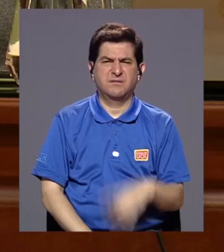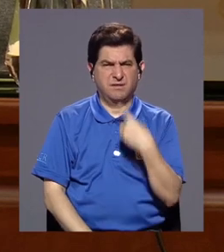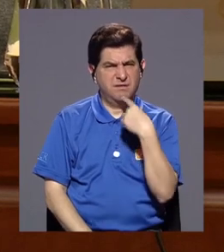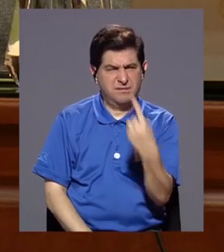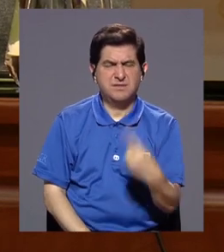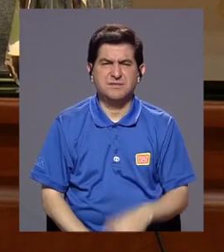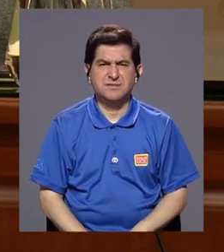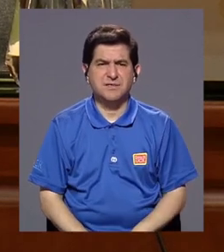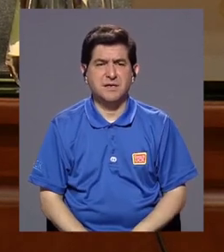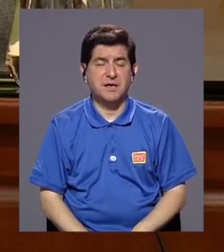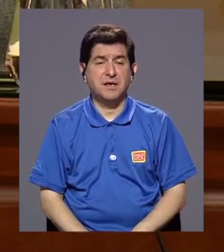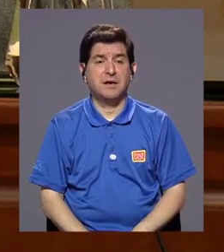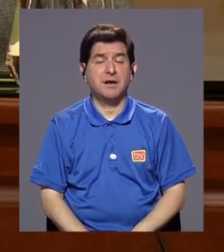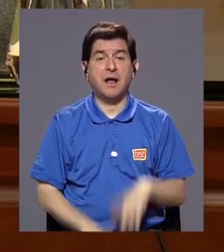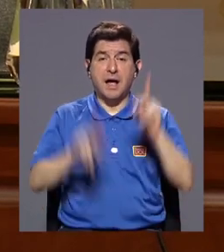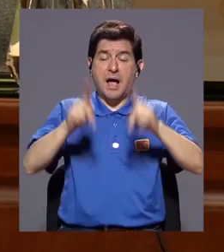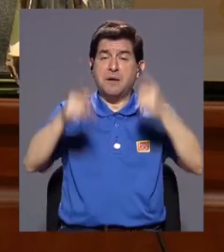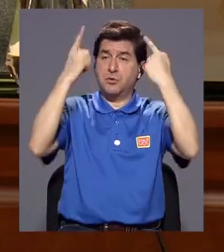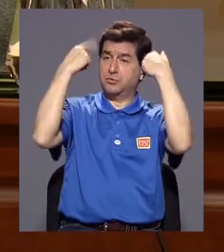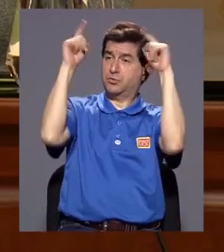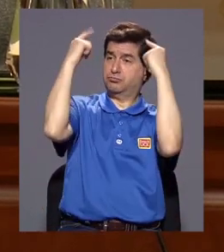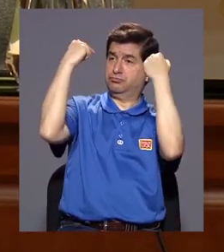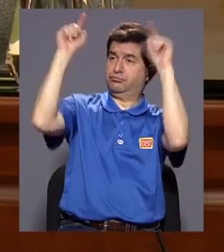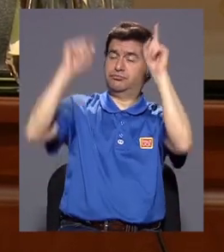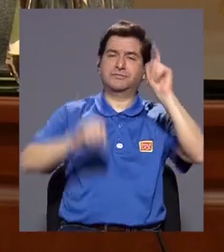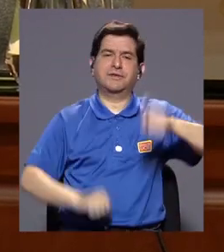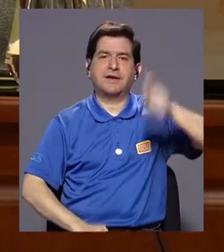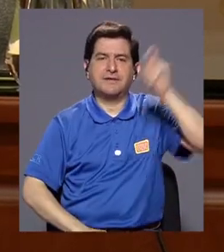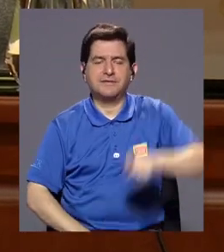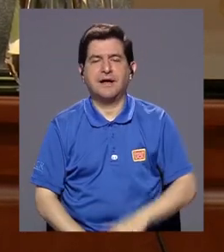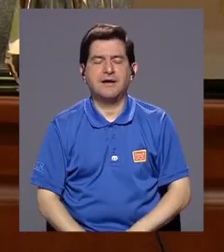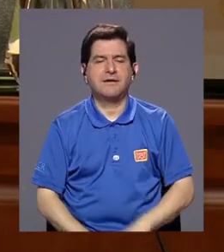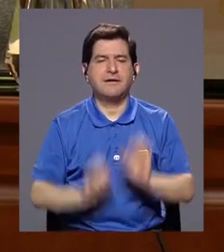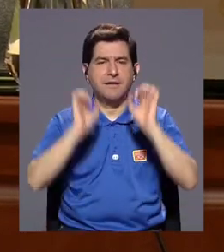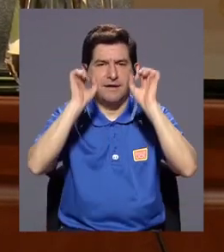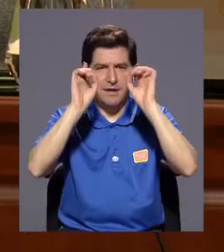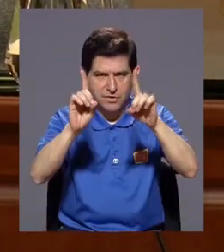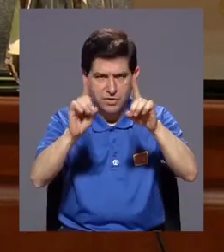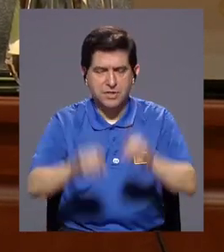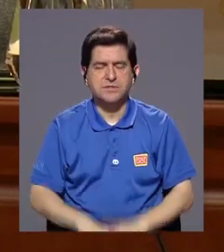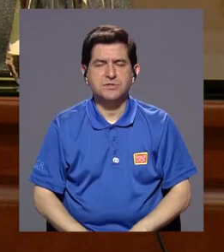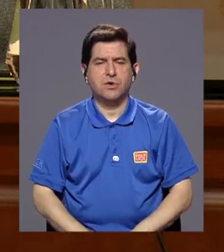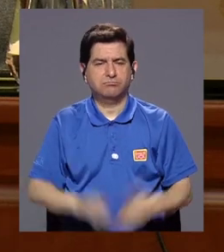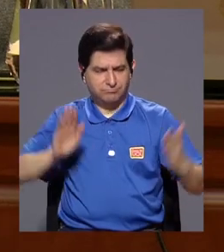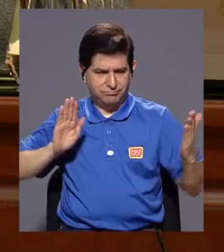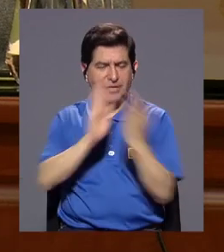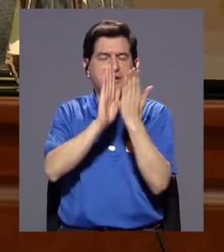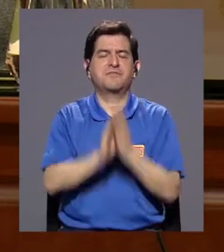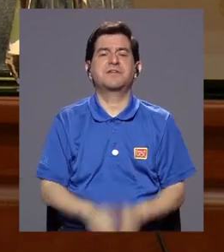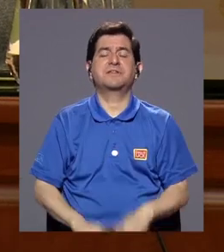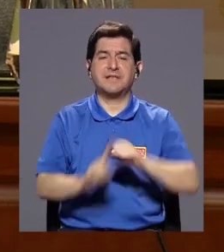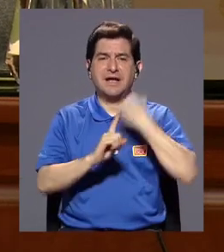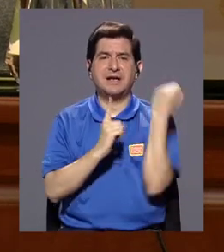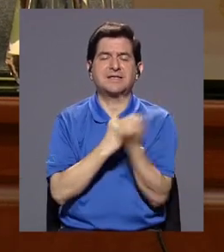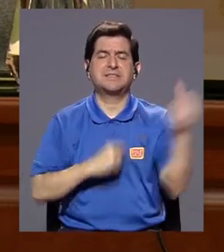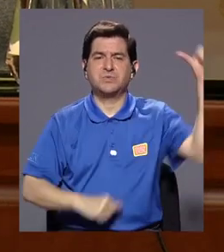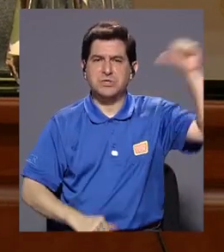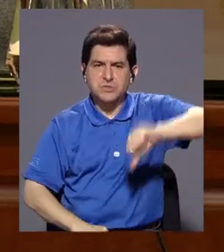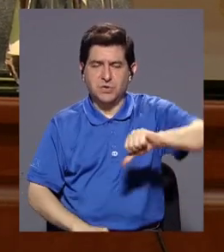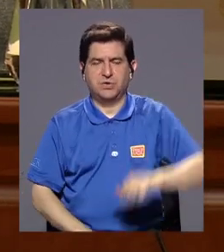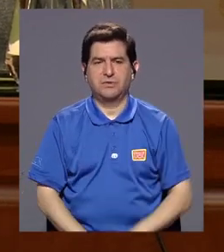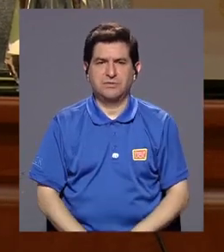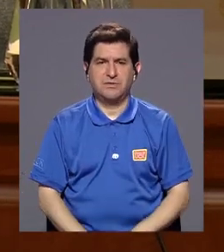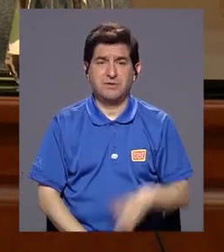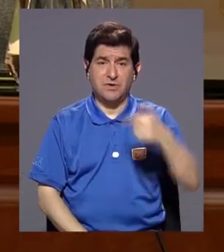exitoso necesitábamos educarlo para poder enfrentar el fracaso. Estamos teniendo